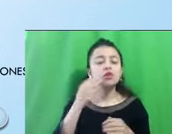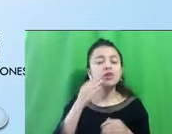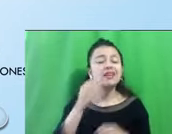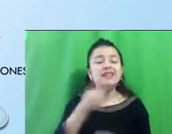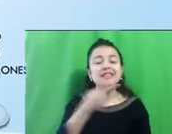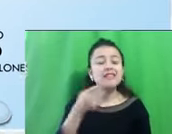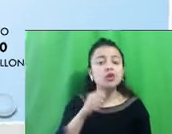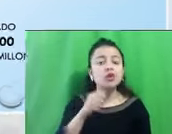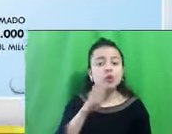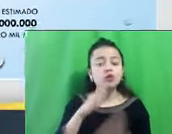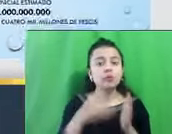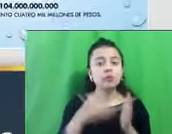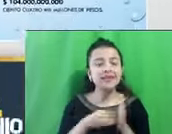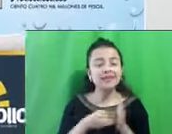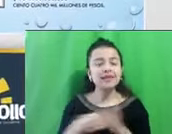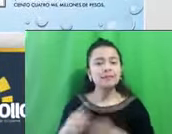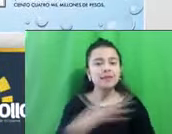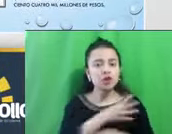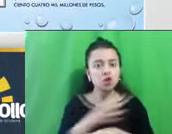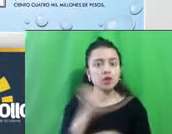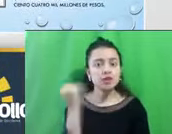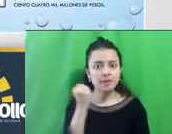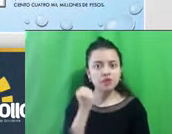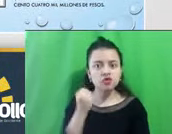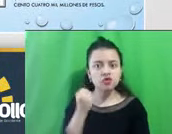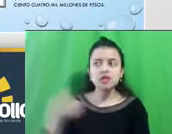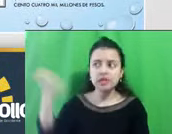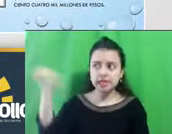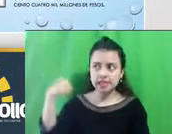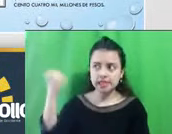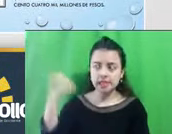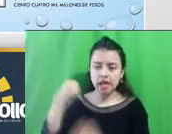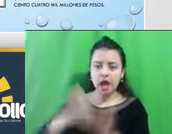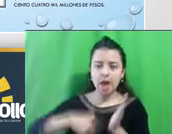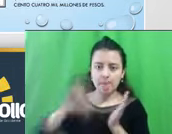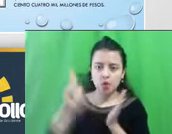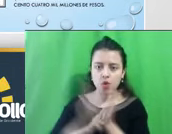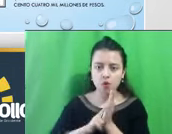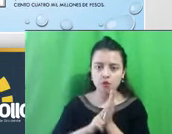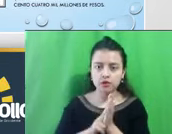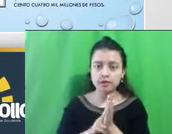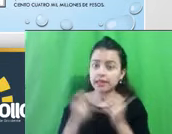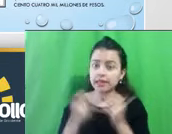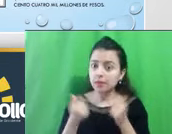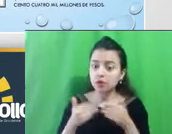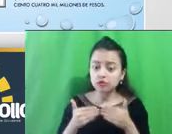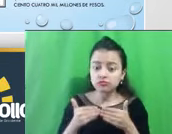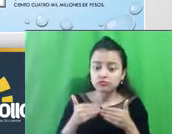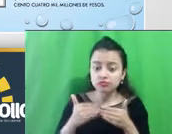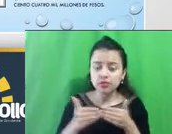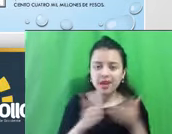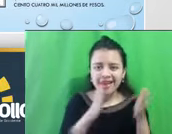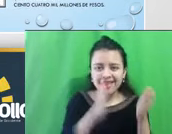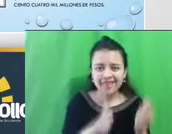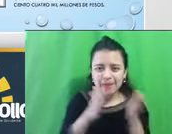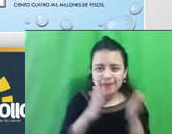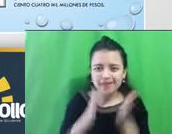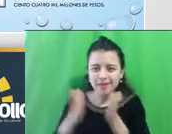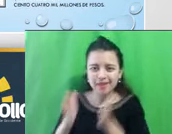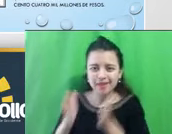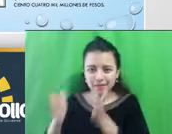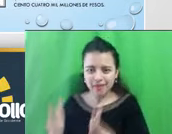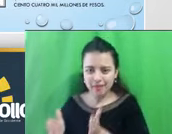momento está garantizado sus recursos y que esperamos terminar la etapa definitiva, que es la asignación con